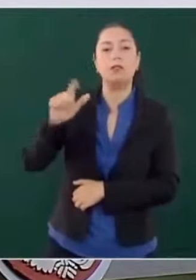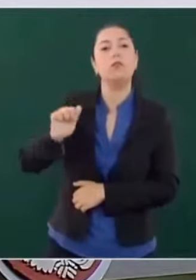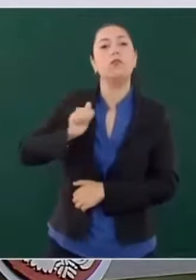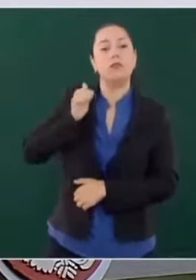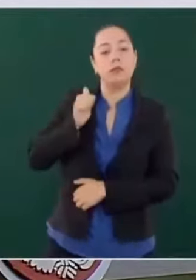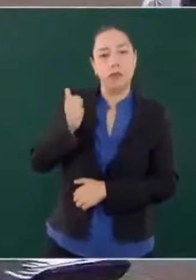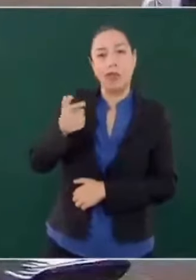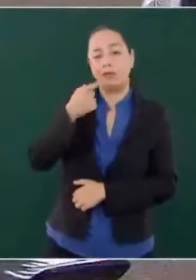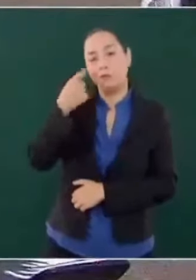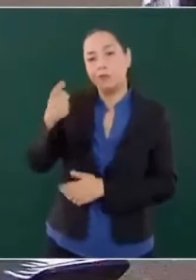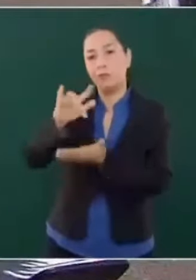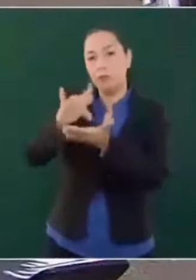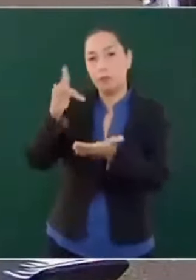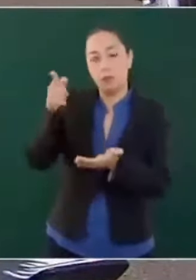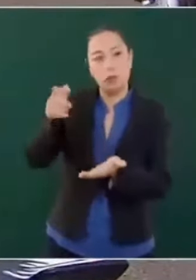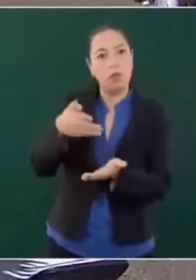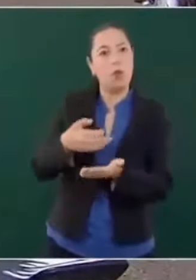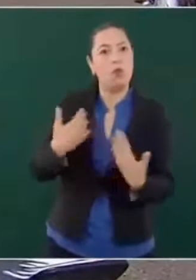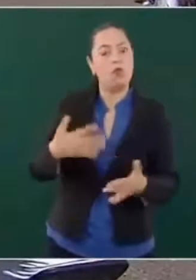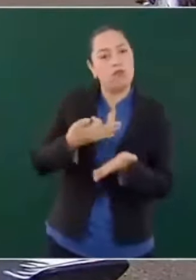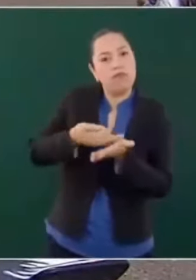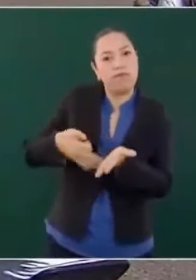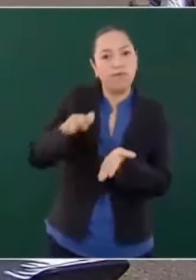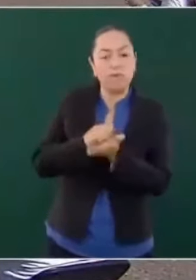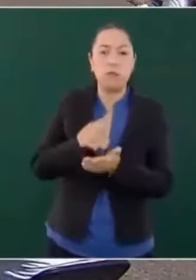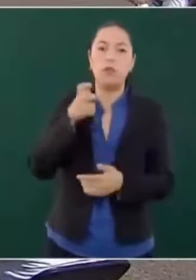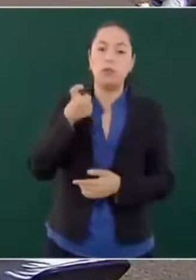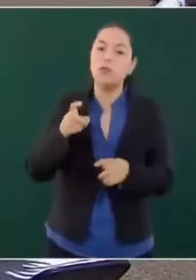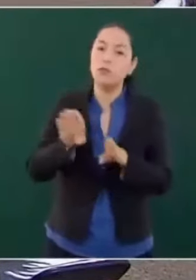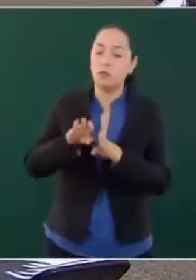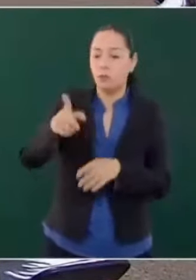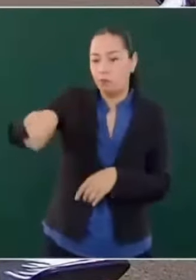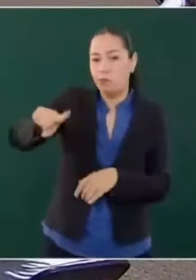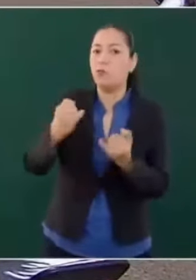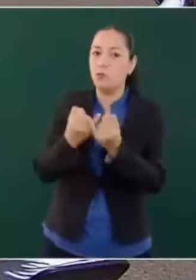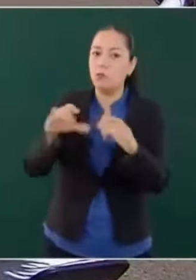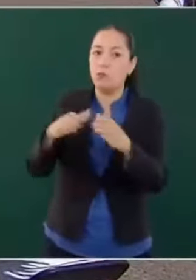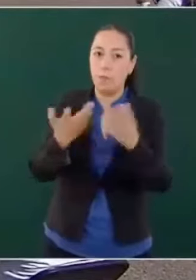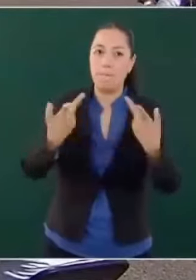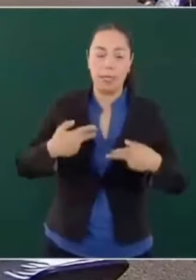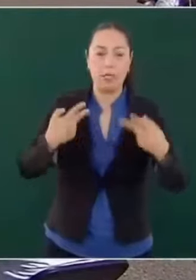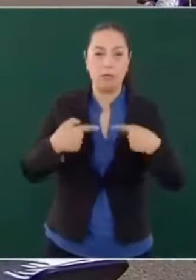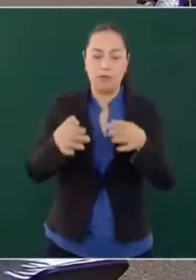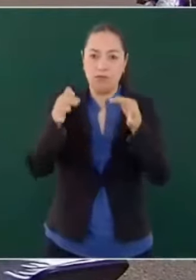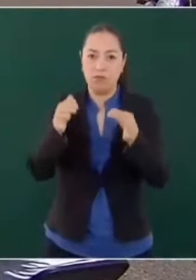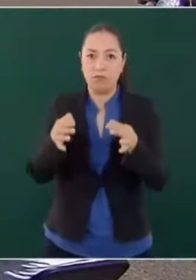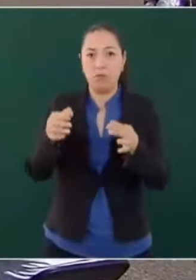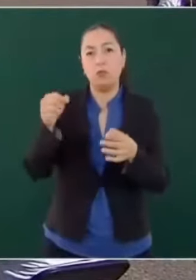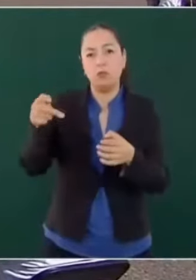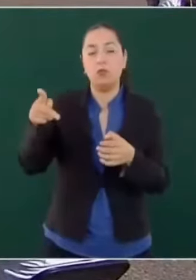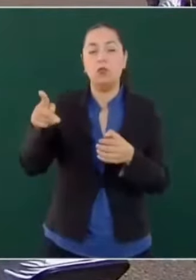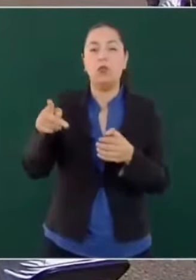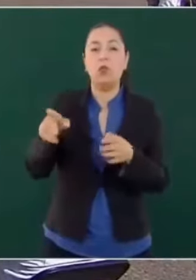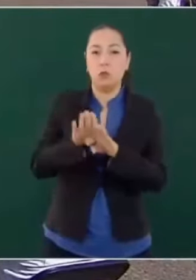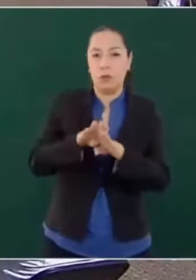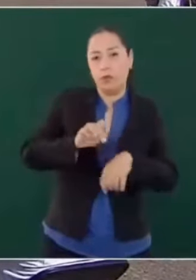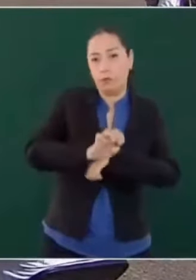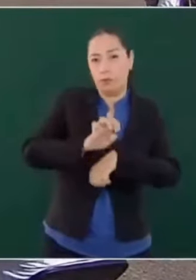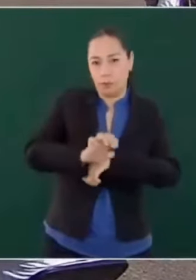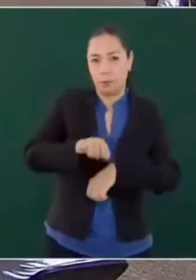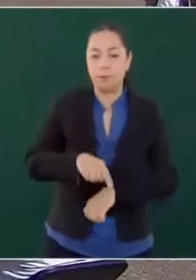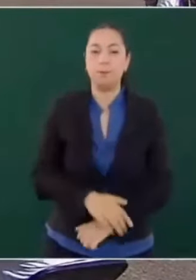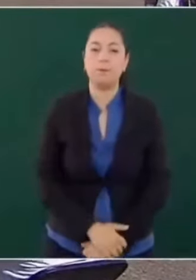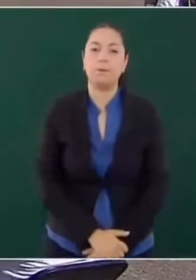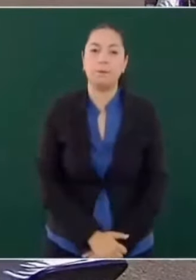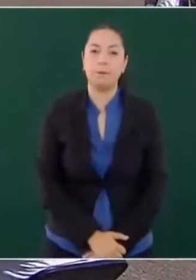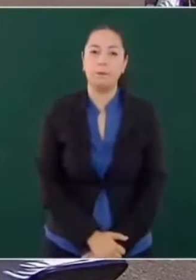para agradecerle su valentía, a ella y a todo el personal diplomático y local de nuestra embajada en Ecuador.